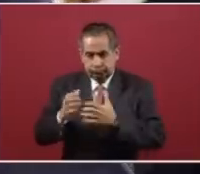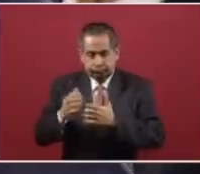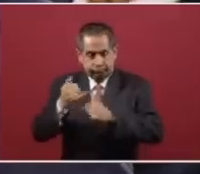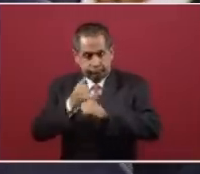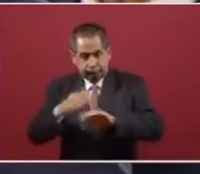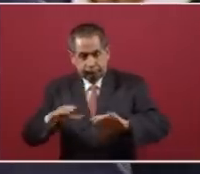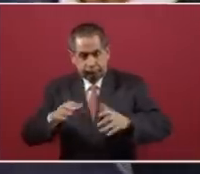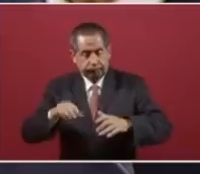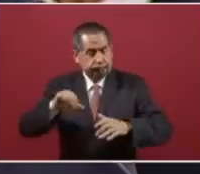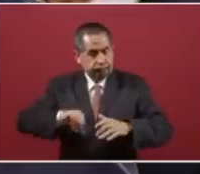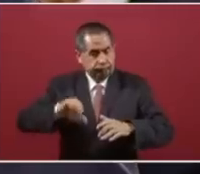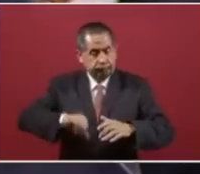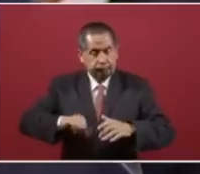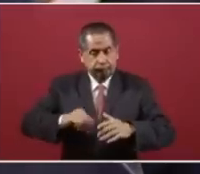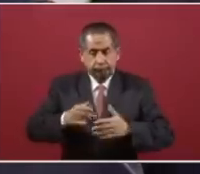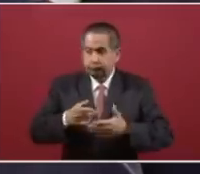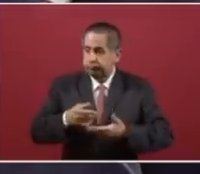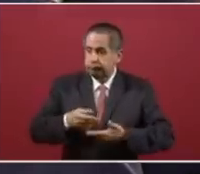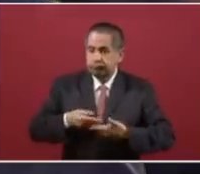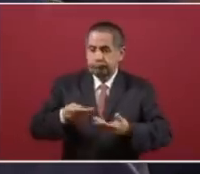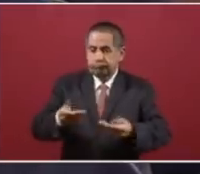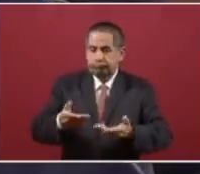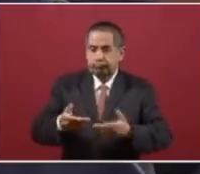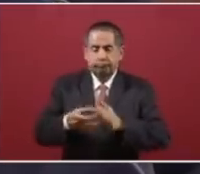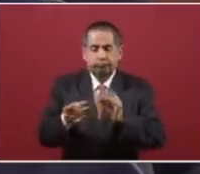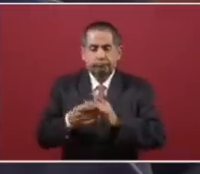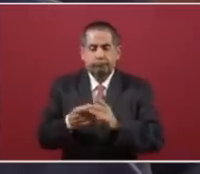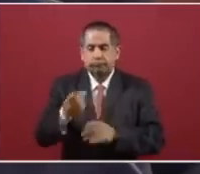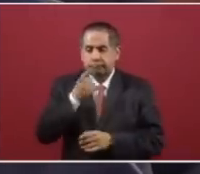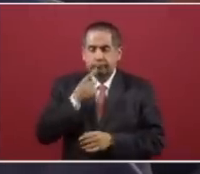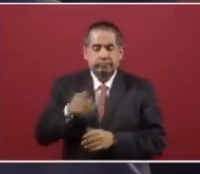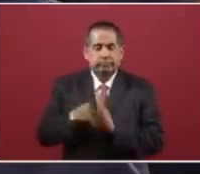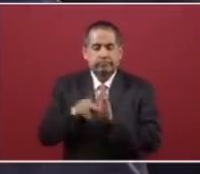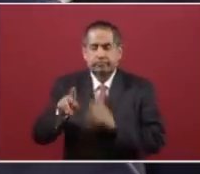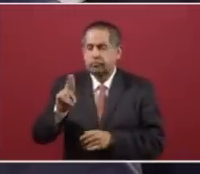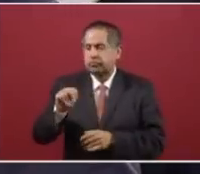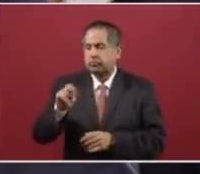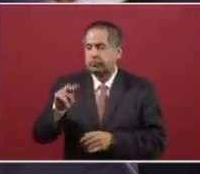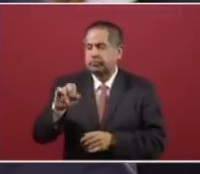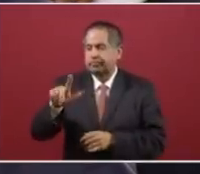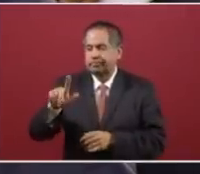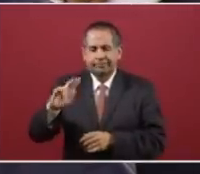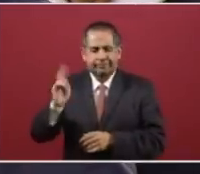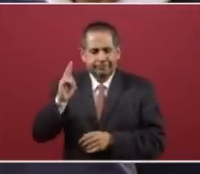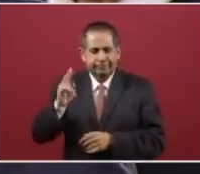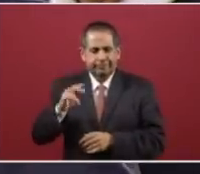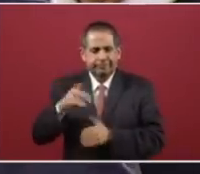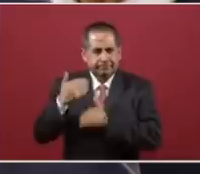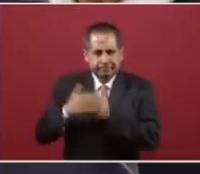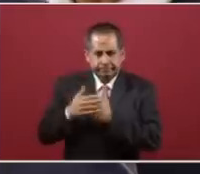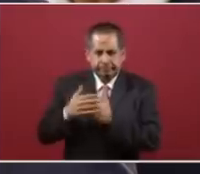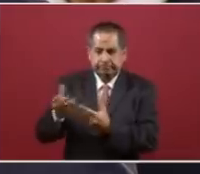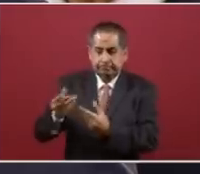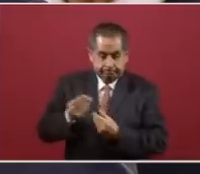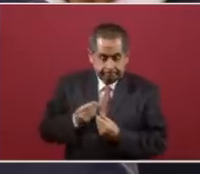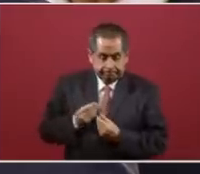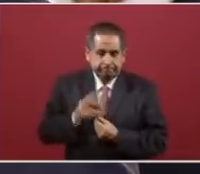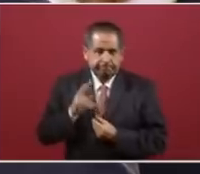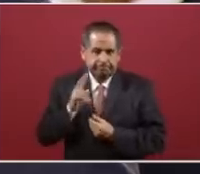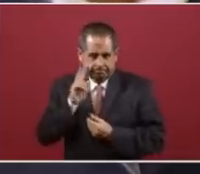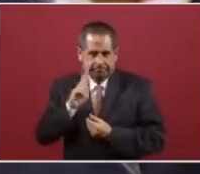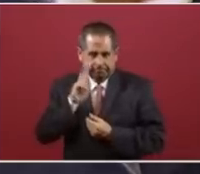información que hoy proporciona el universal la haremos parte de